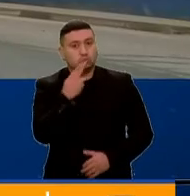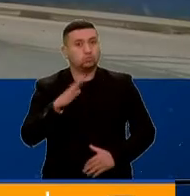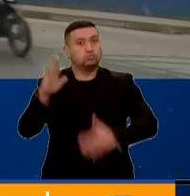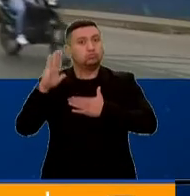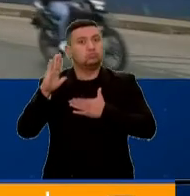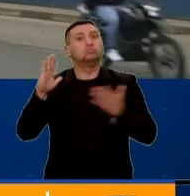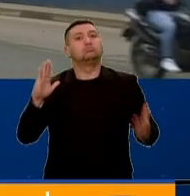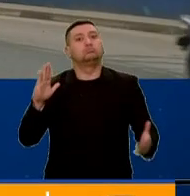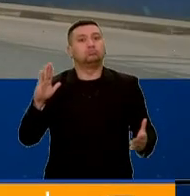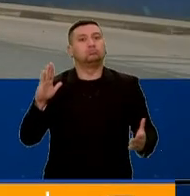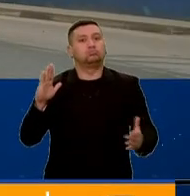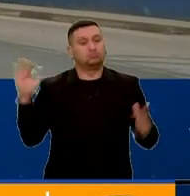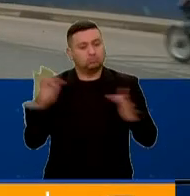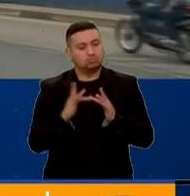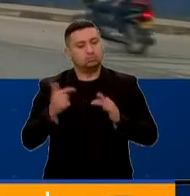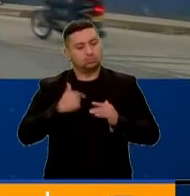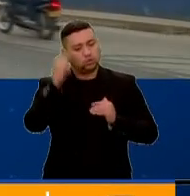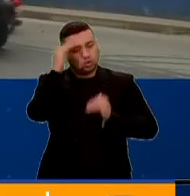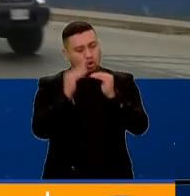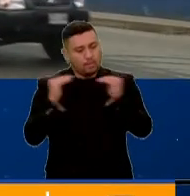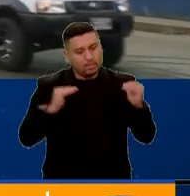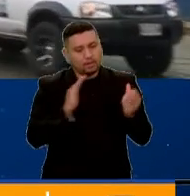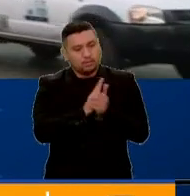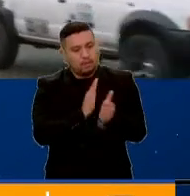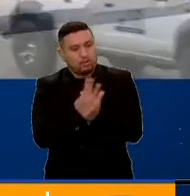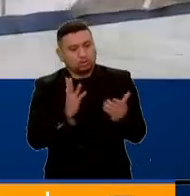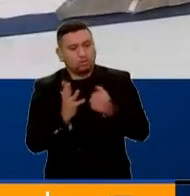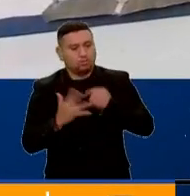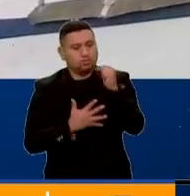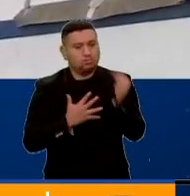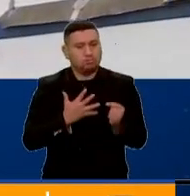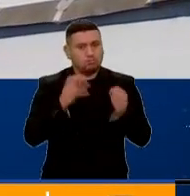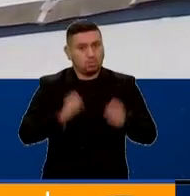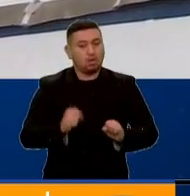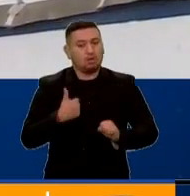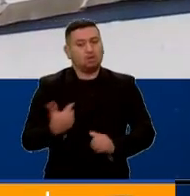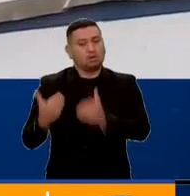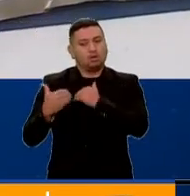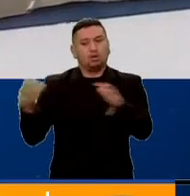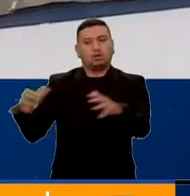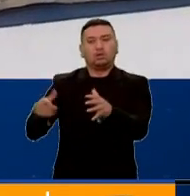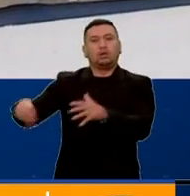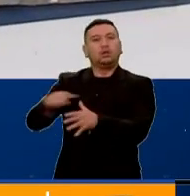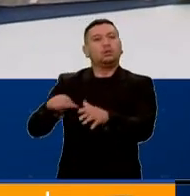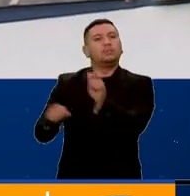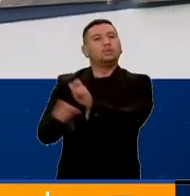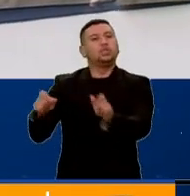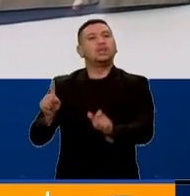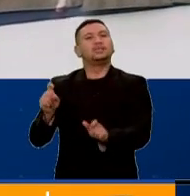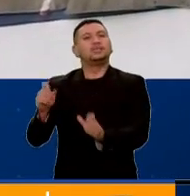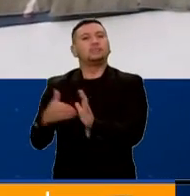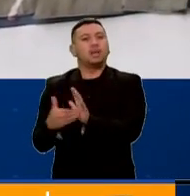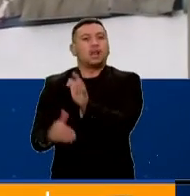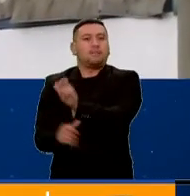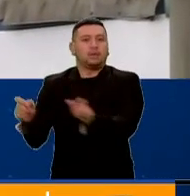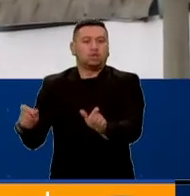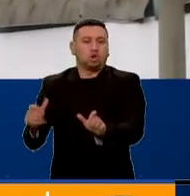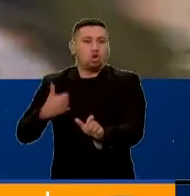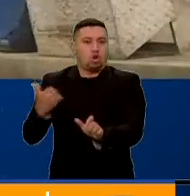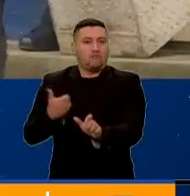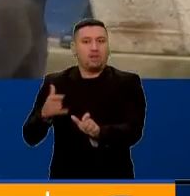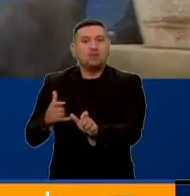acuerdo a mis competencias, de que me encargo de los más de 6.000 jóvenes que hacen parte de las estructuras criminales y me encargo de ellos